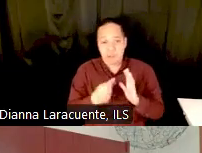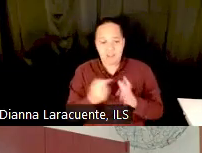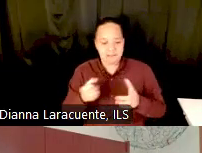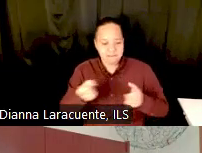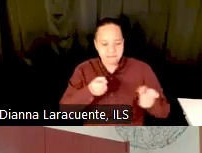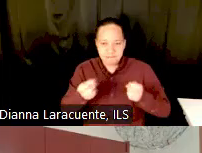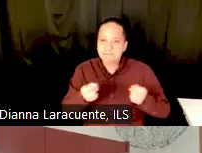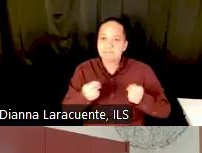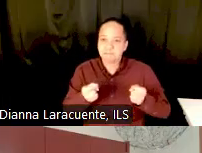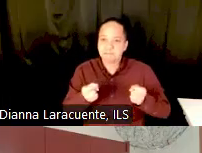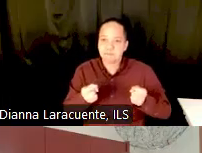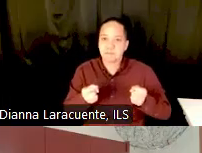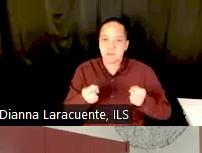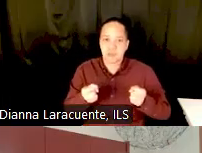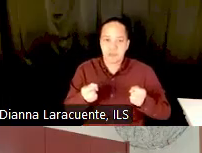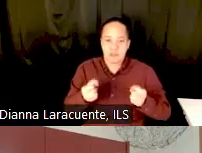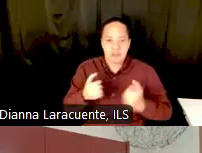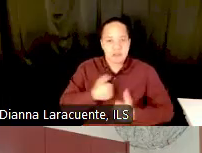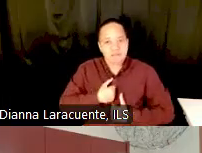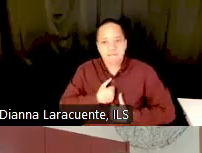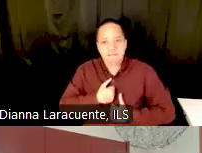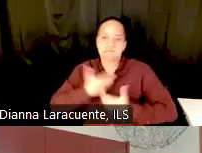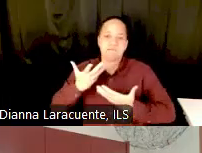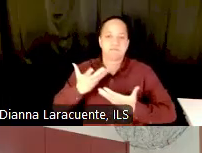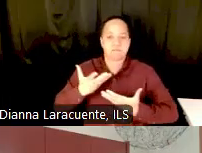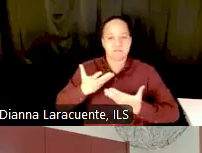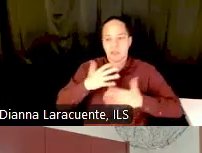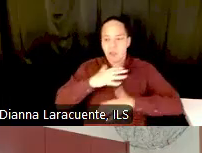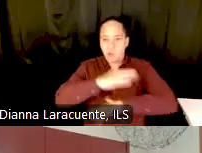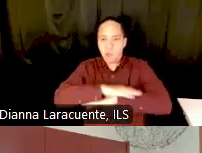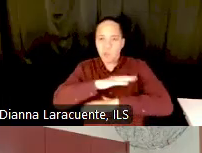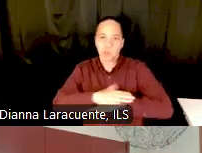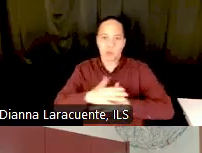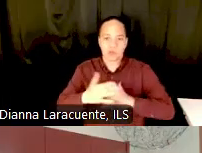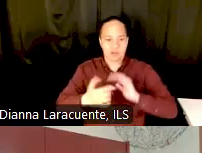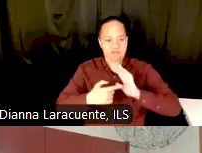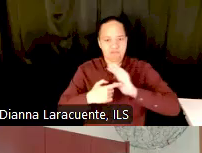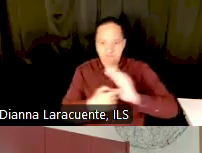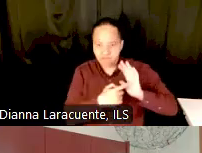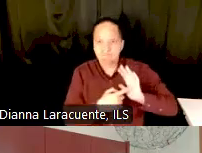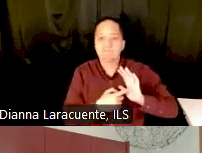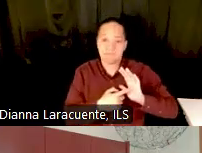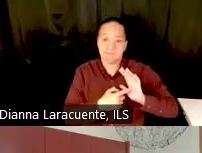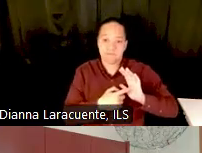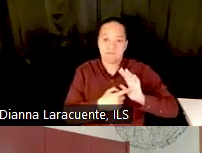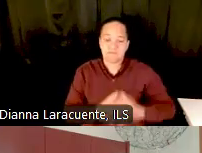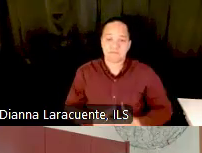de las manifestaciones conductuales y emocionales que estos niños y niñas presentan.